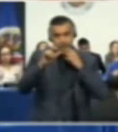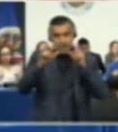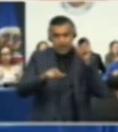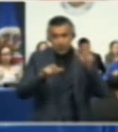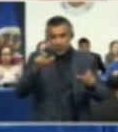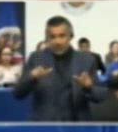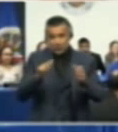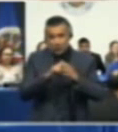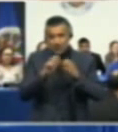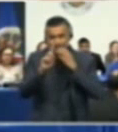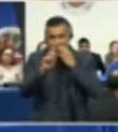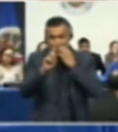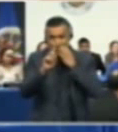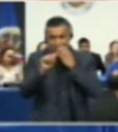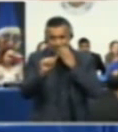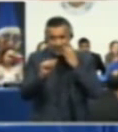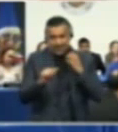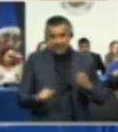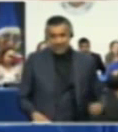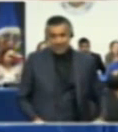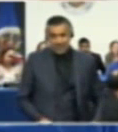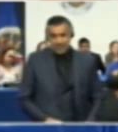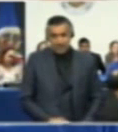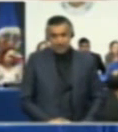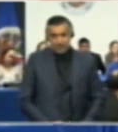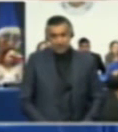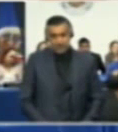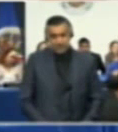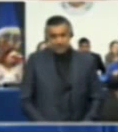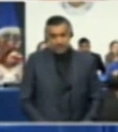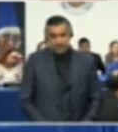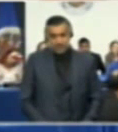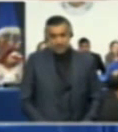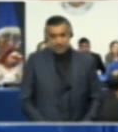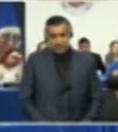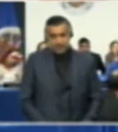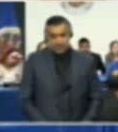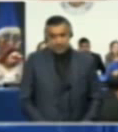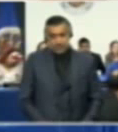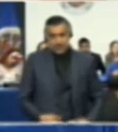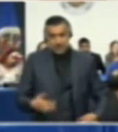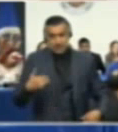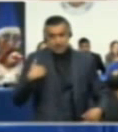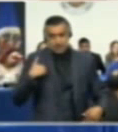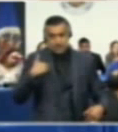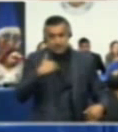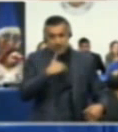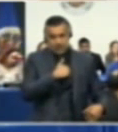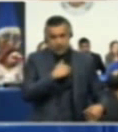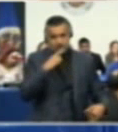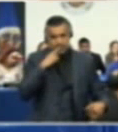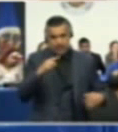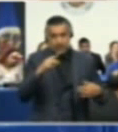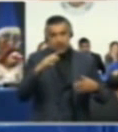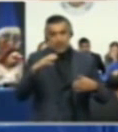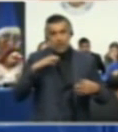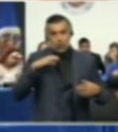Distinguido presidente y miembros de la Comisión Interamericana, creo que el Perú tiene